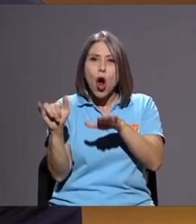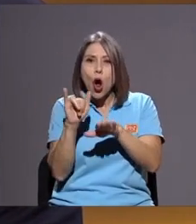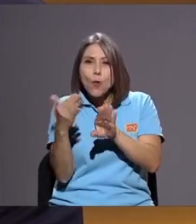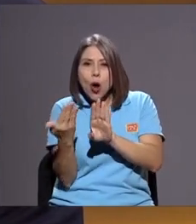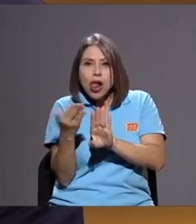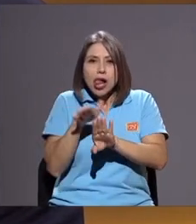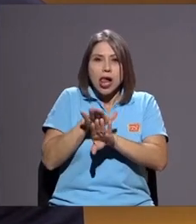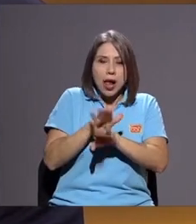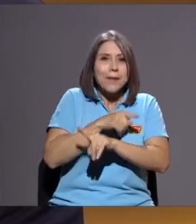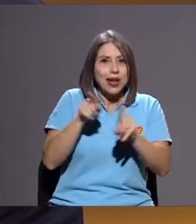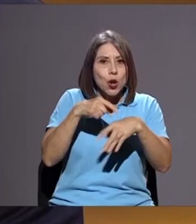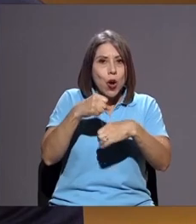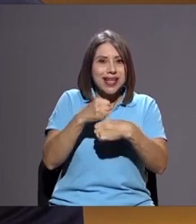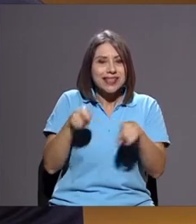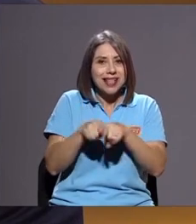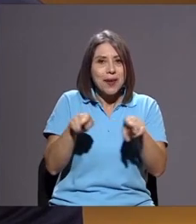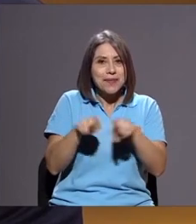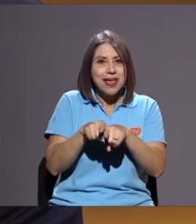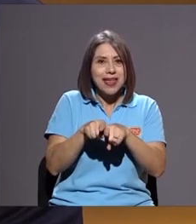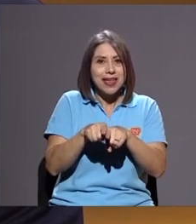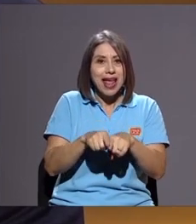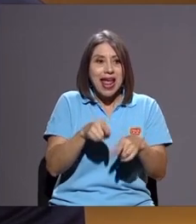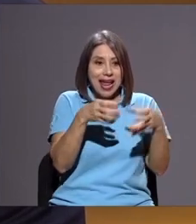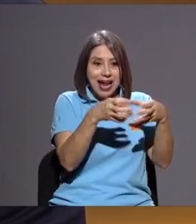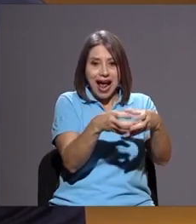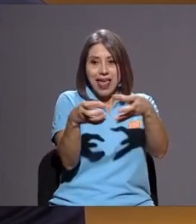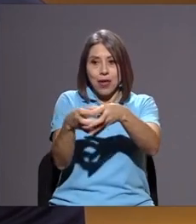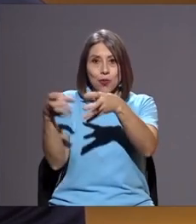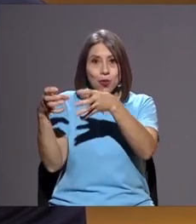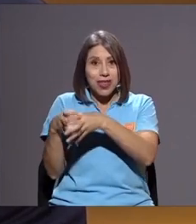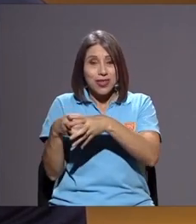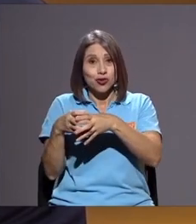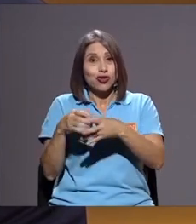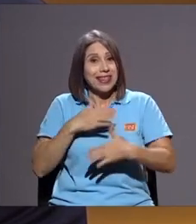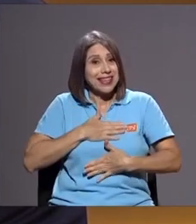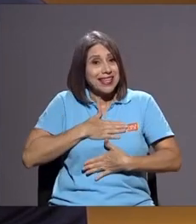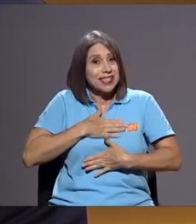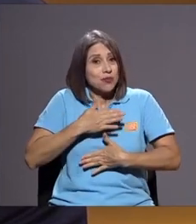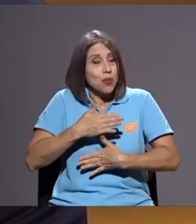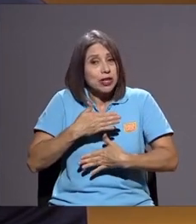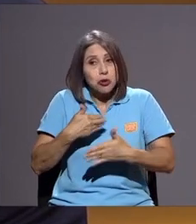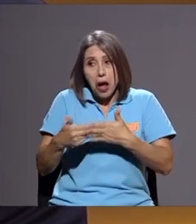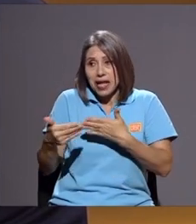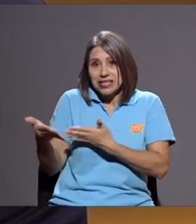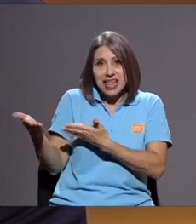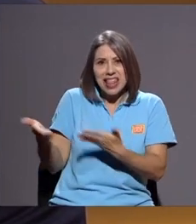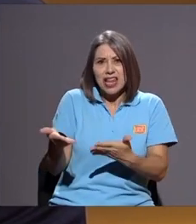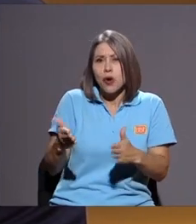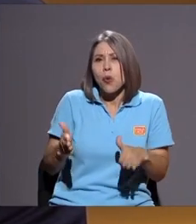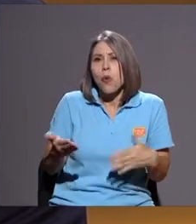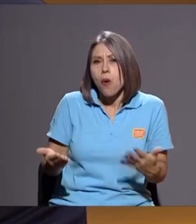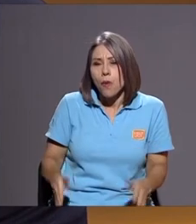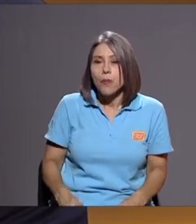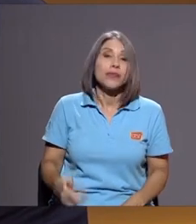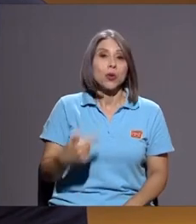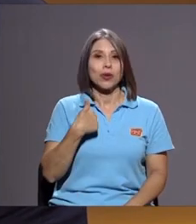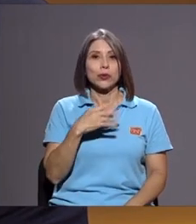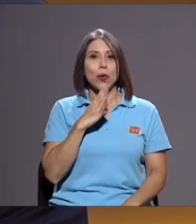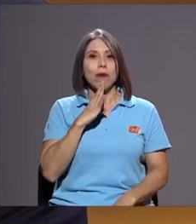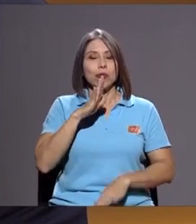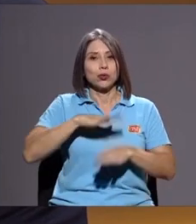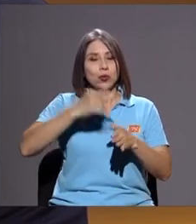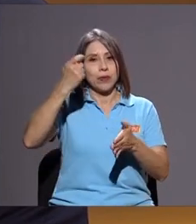y cuánto está dispuesto a ceder cada uno de ellos una lloraba cuando cuando hablo del tema de impuestos